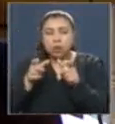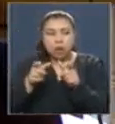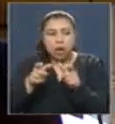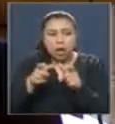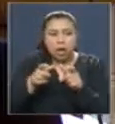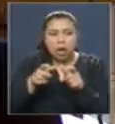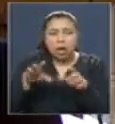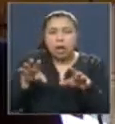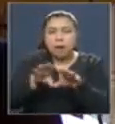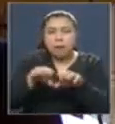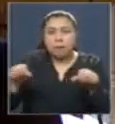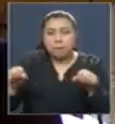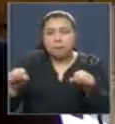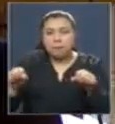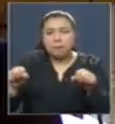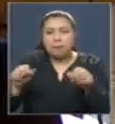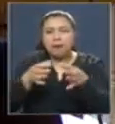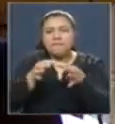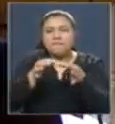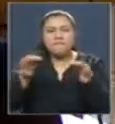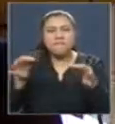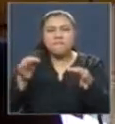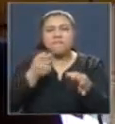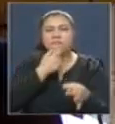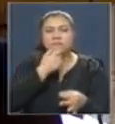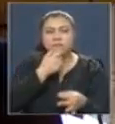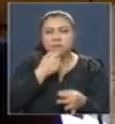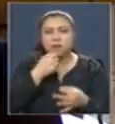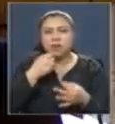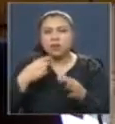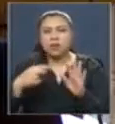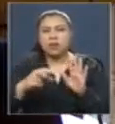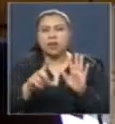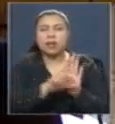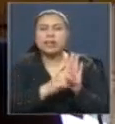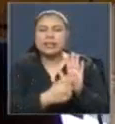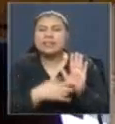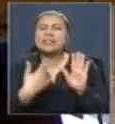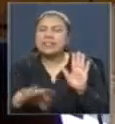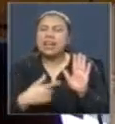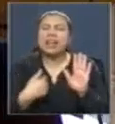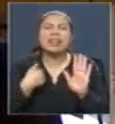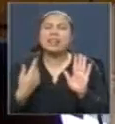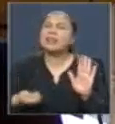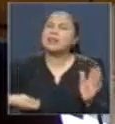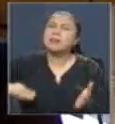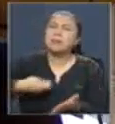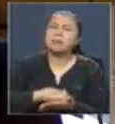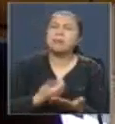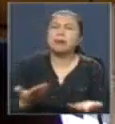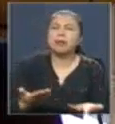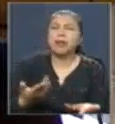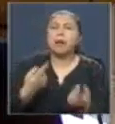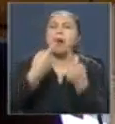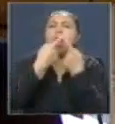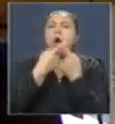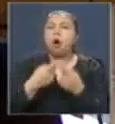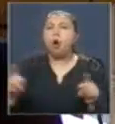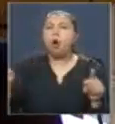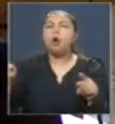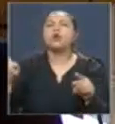market maker. Eso ya está en la ley. ¿De qué compensación hablamos? Es otro